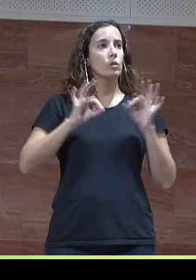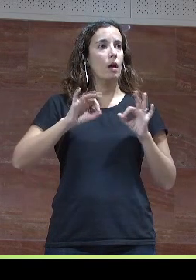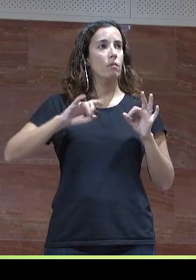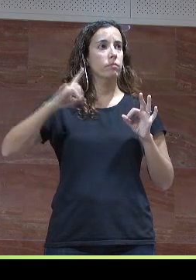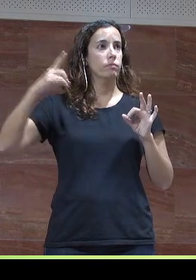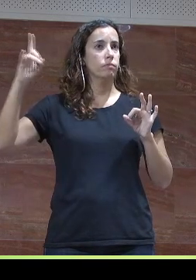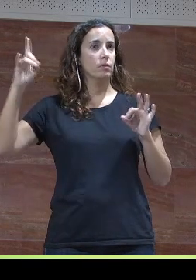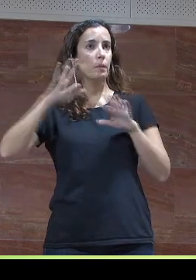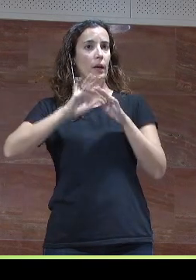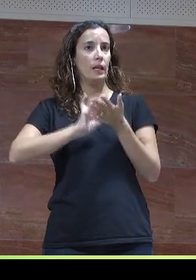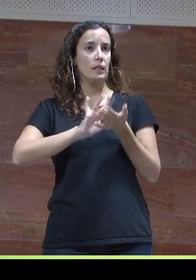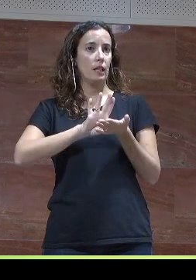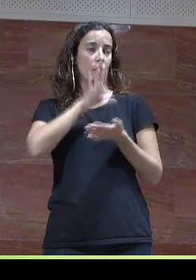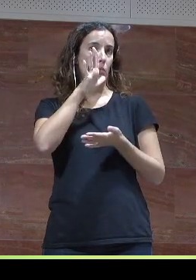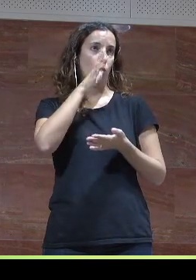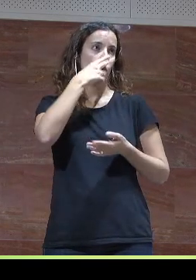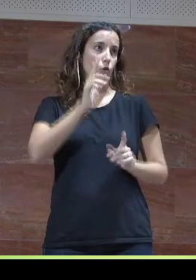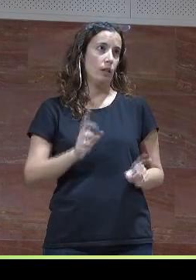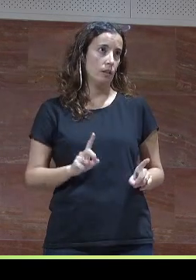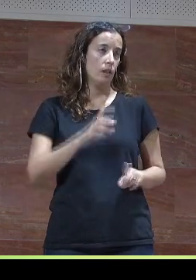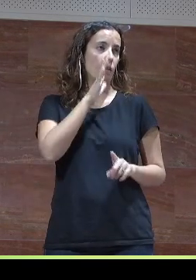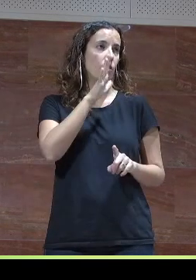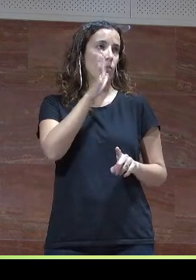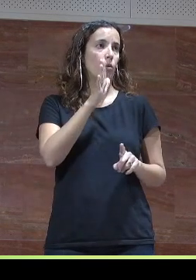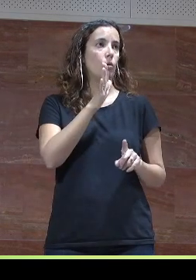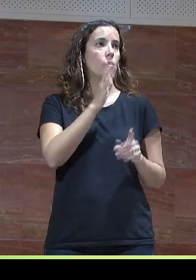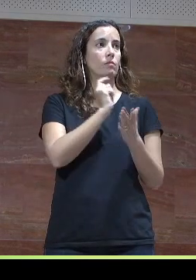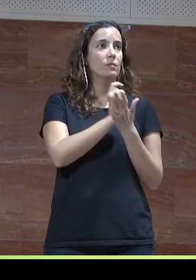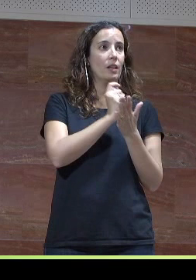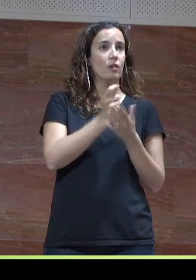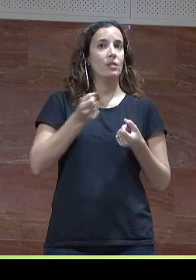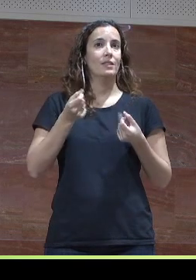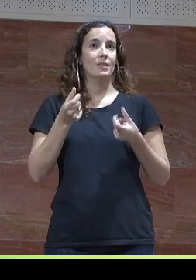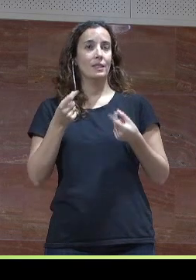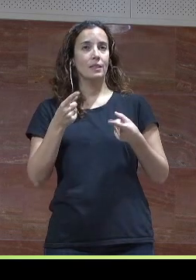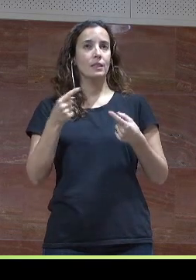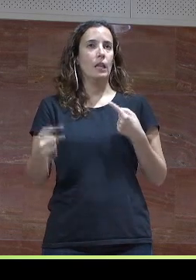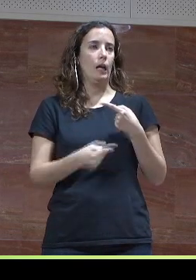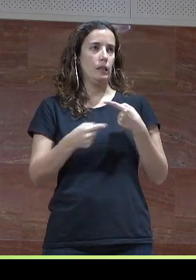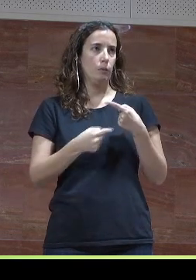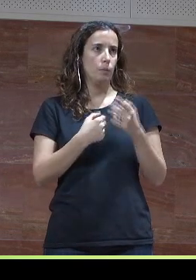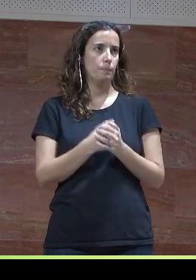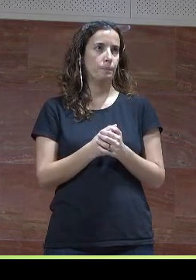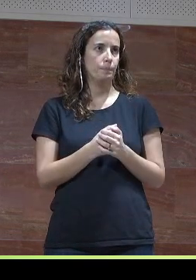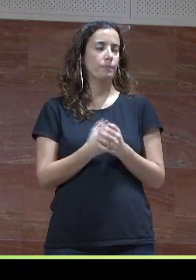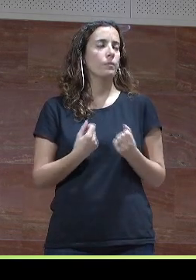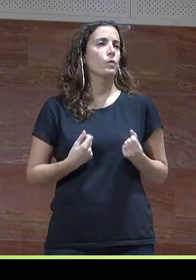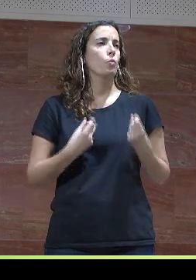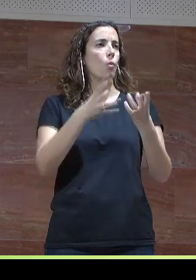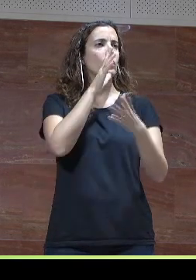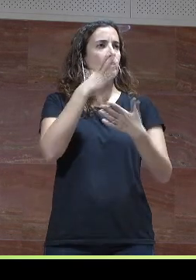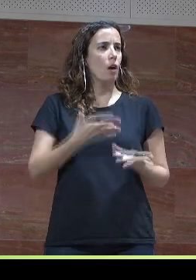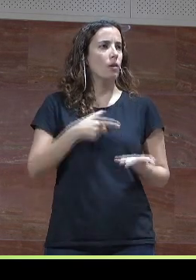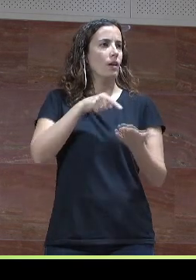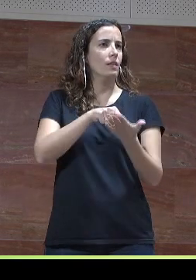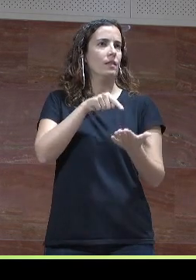para echarte porque no les interesa, porque la relación prestaciones-coste es negativa? Bueno, ¿cuántos están reivindicando que